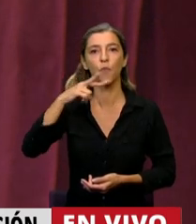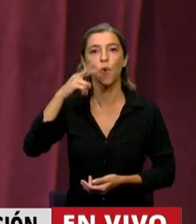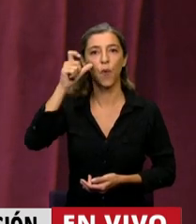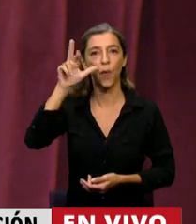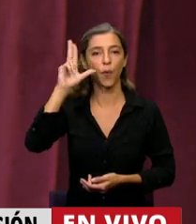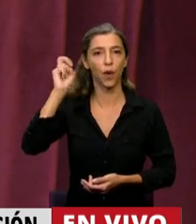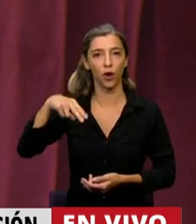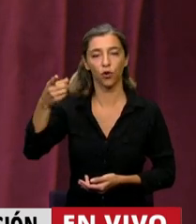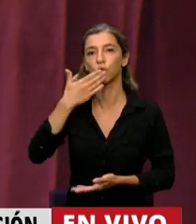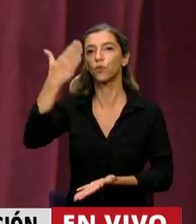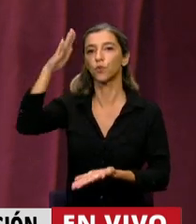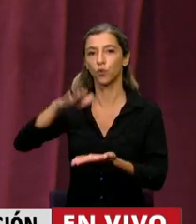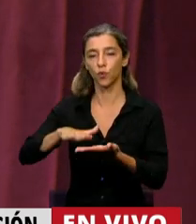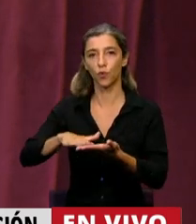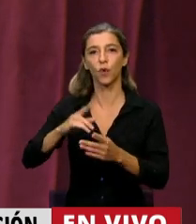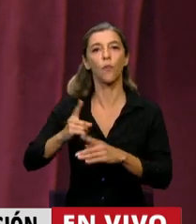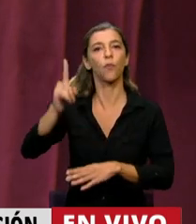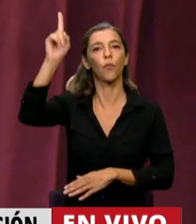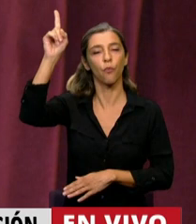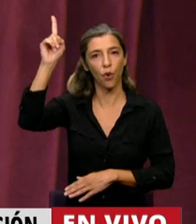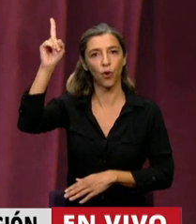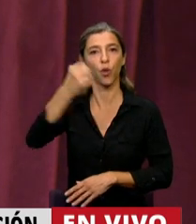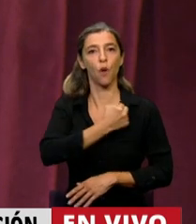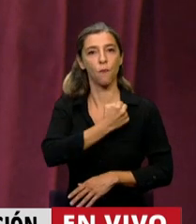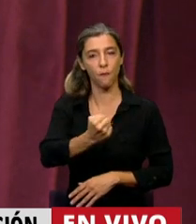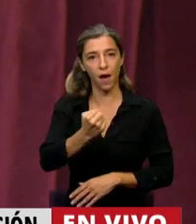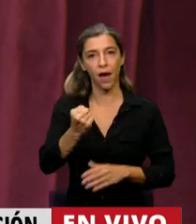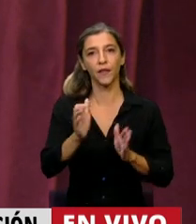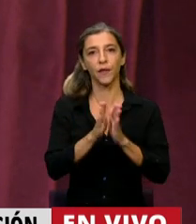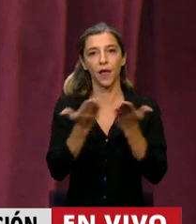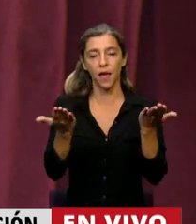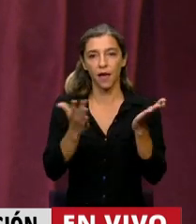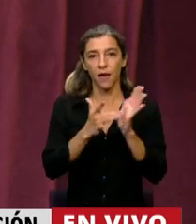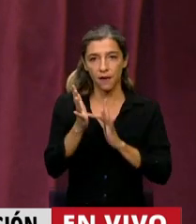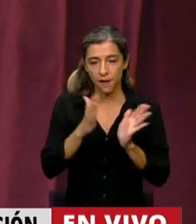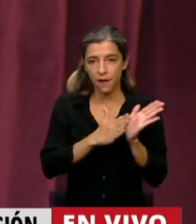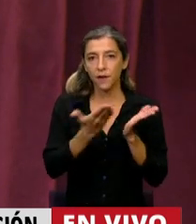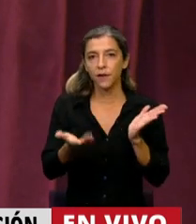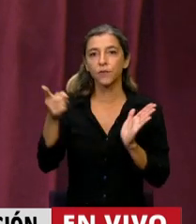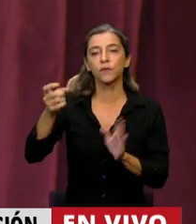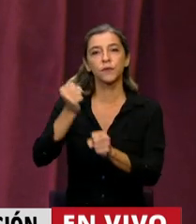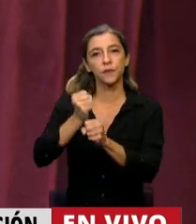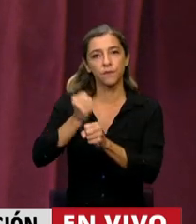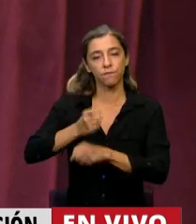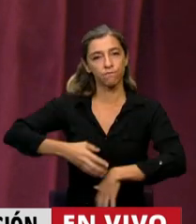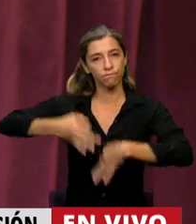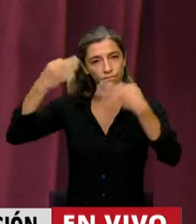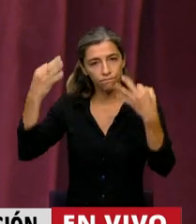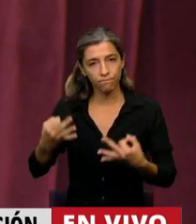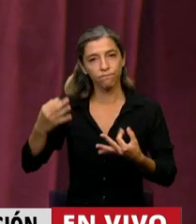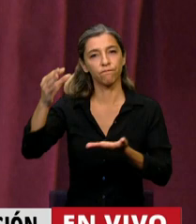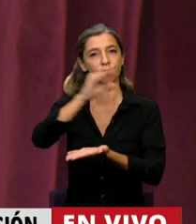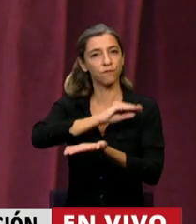juráis por Dios, por la patria y estos santos evangelios, desempeñar fielmente el cargo de